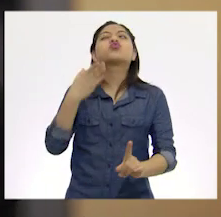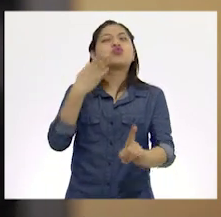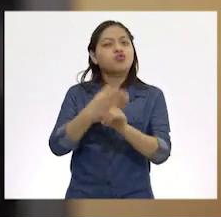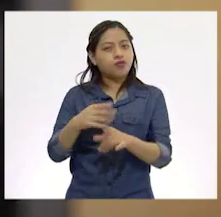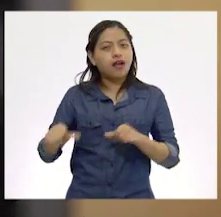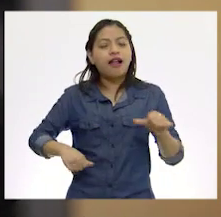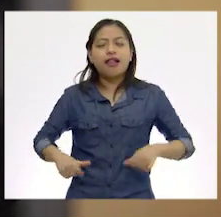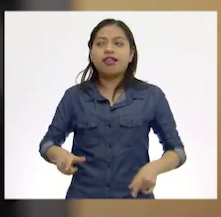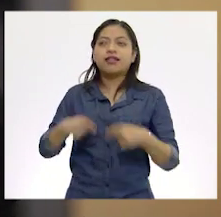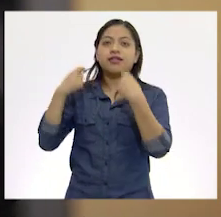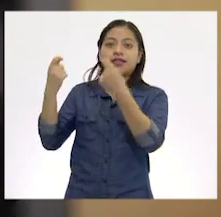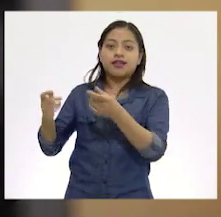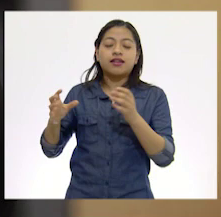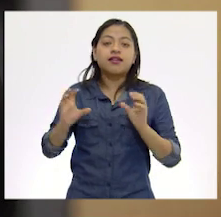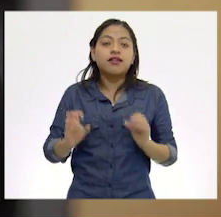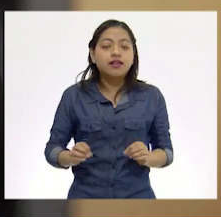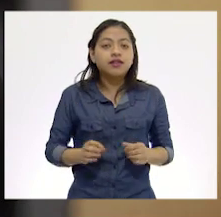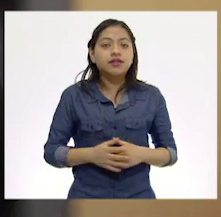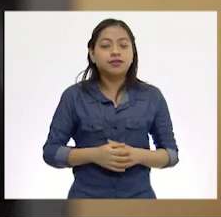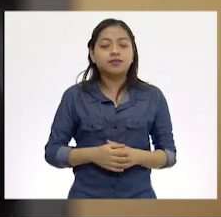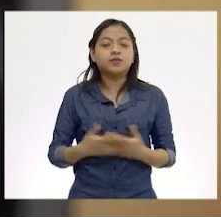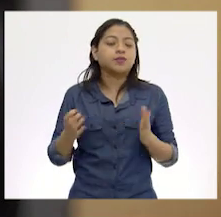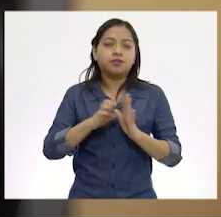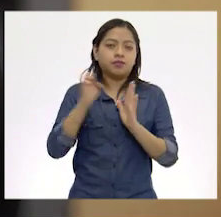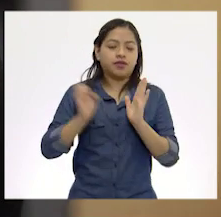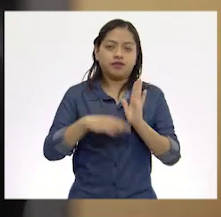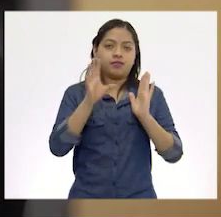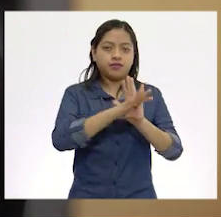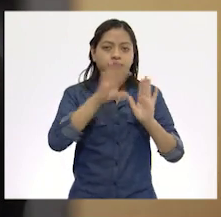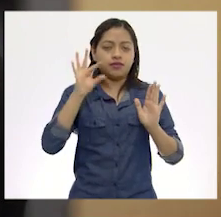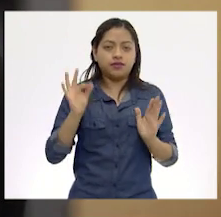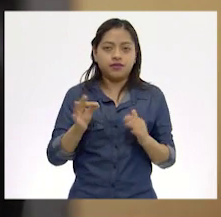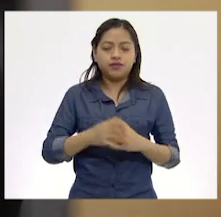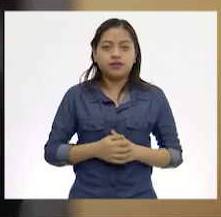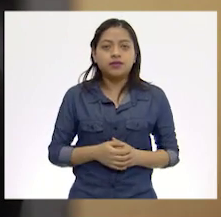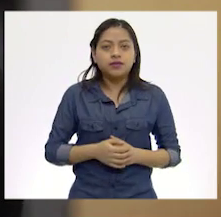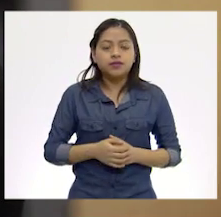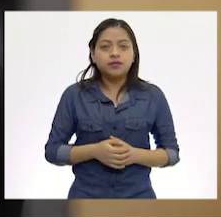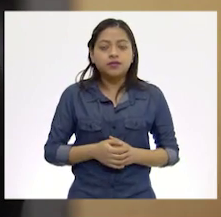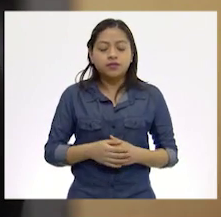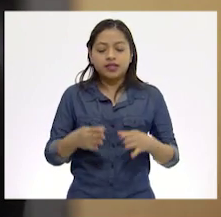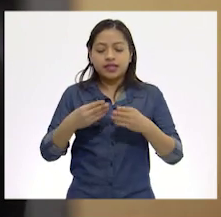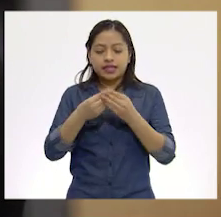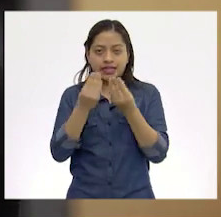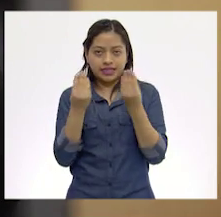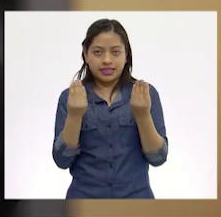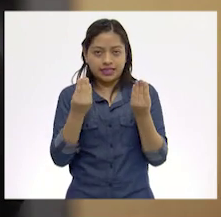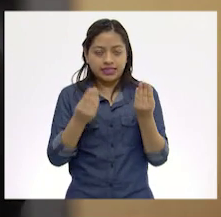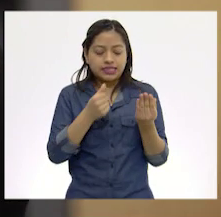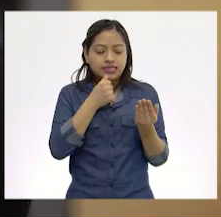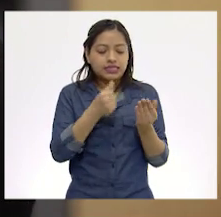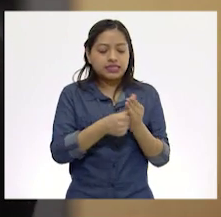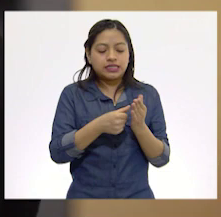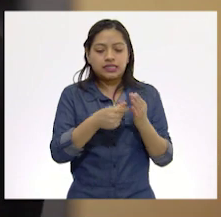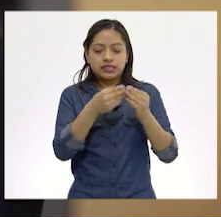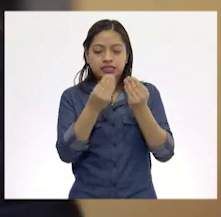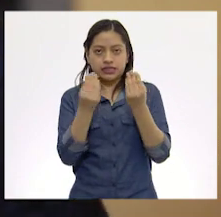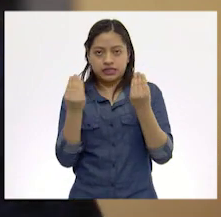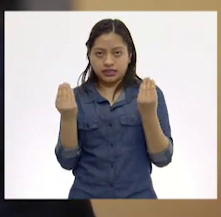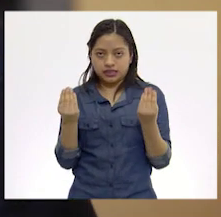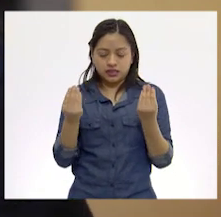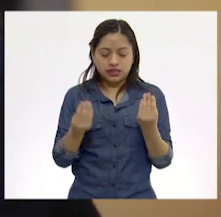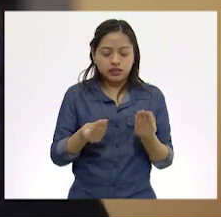simplemente tienes que decirle cuál sacas, la del medio, la de arriba o la de abajo. Saca una